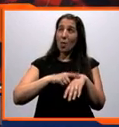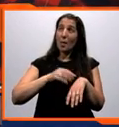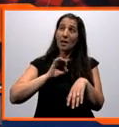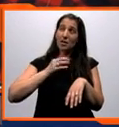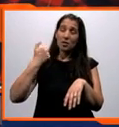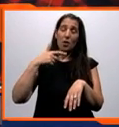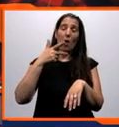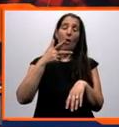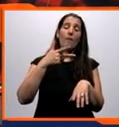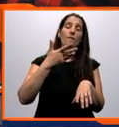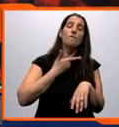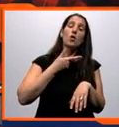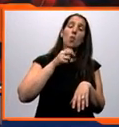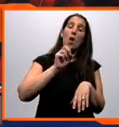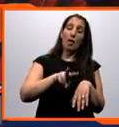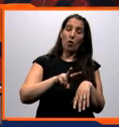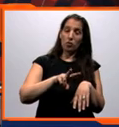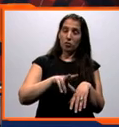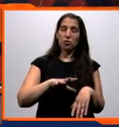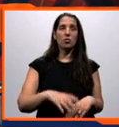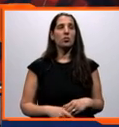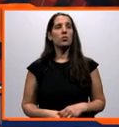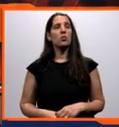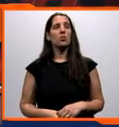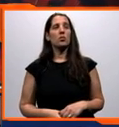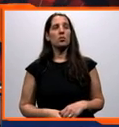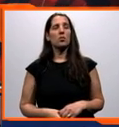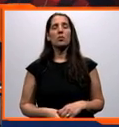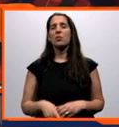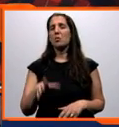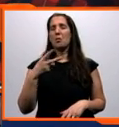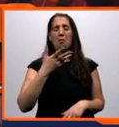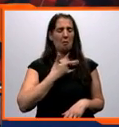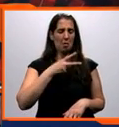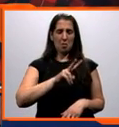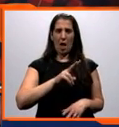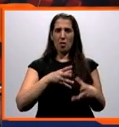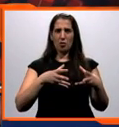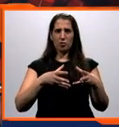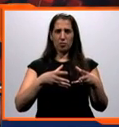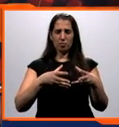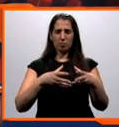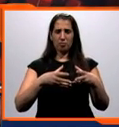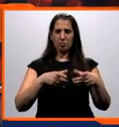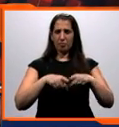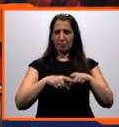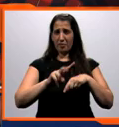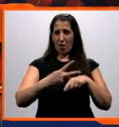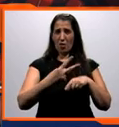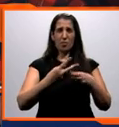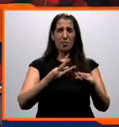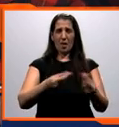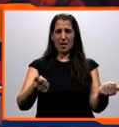duró Un año más y desapareció por qué desapareció porque era más rápida que la Fórmula